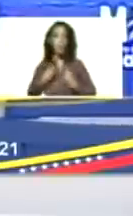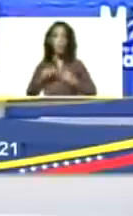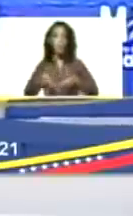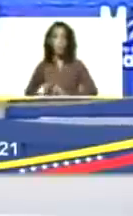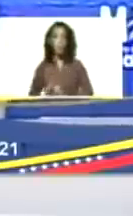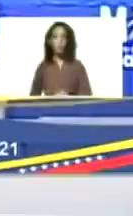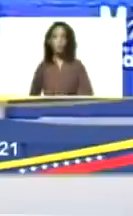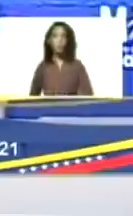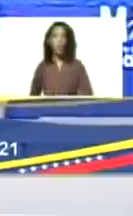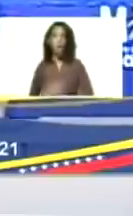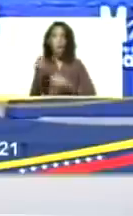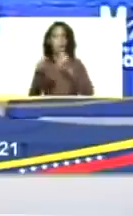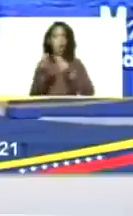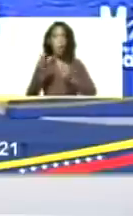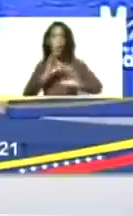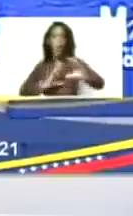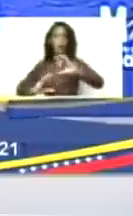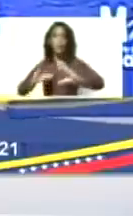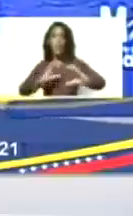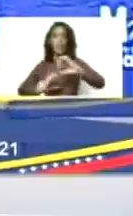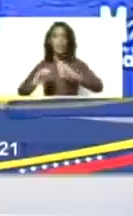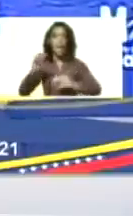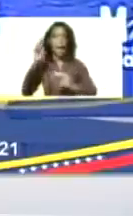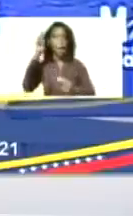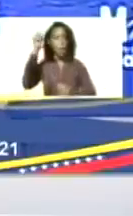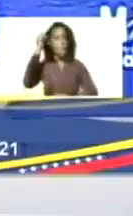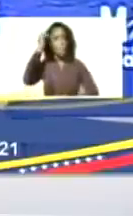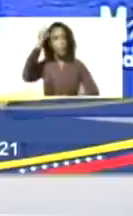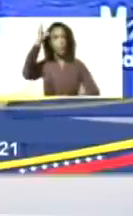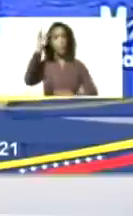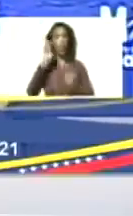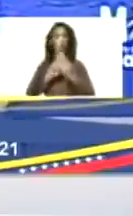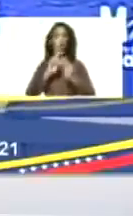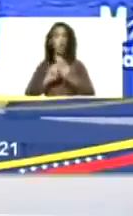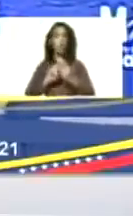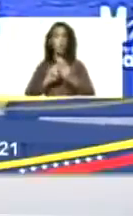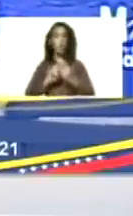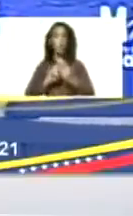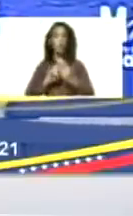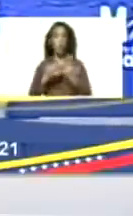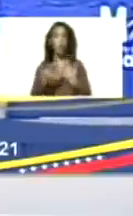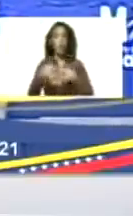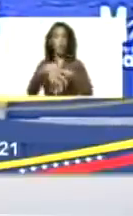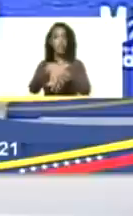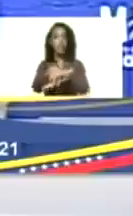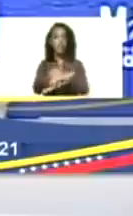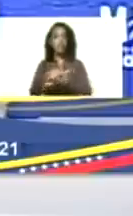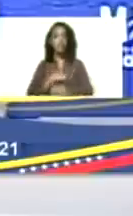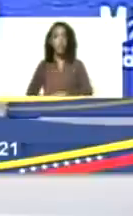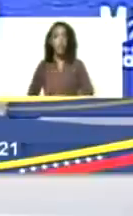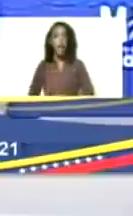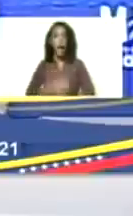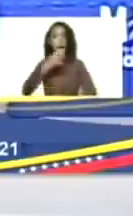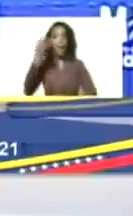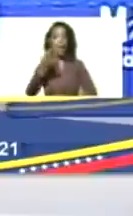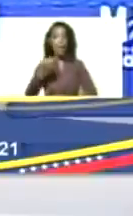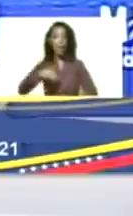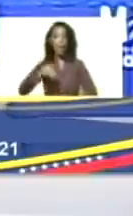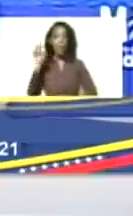cómo la ciencia y el conocimiento se ha integrado a la realidad